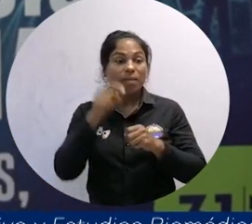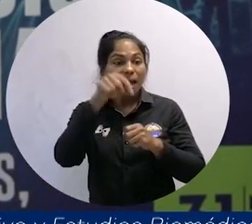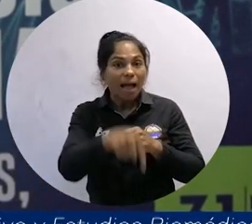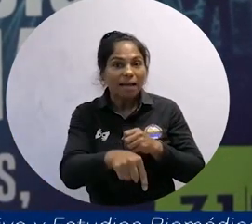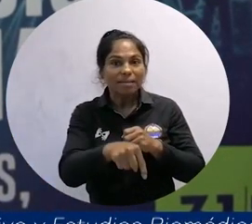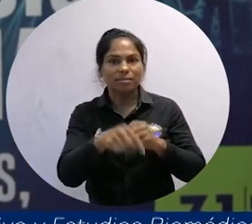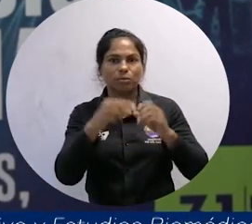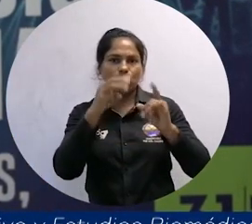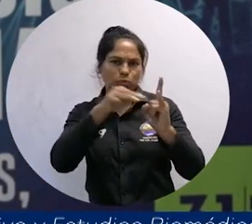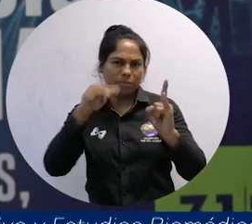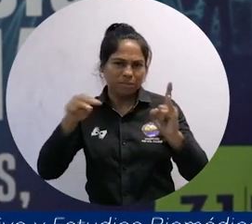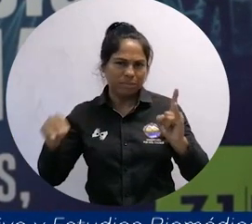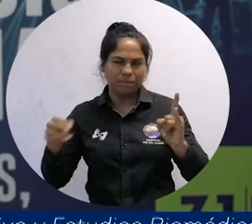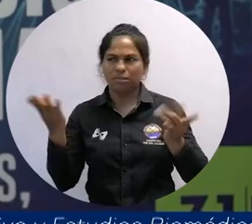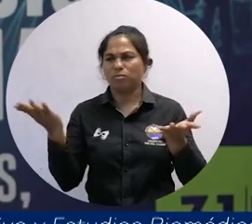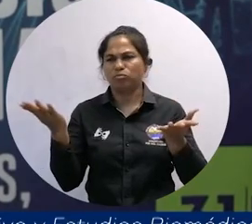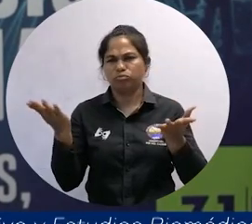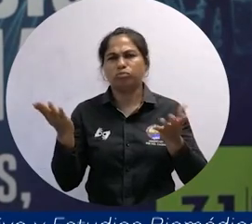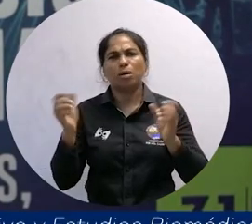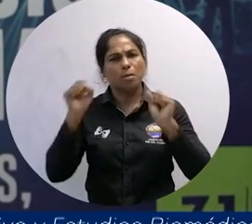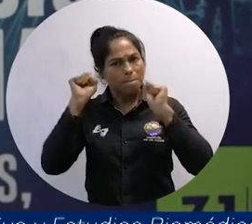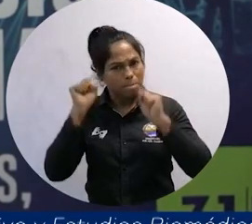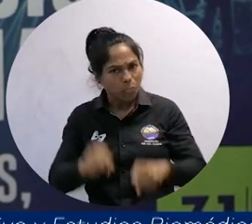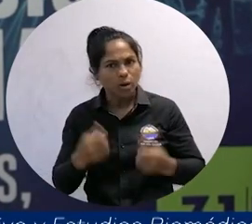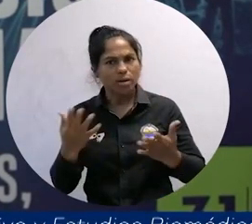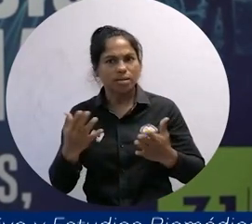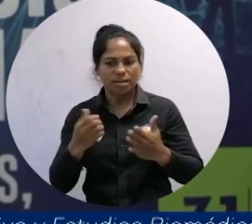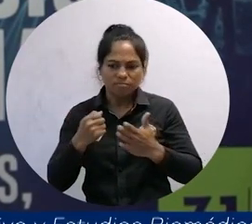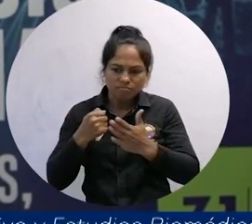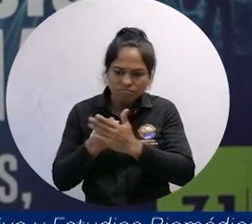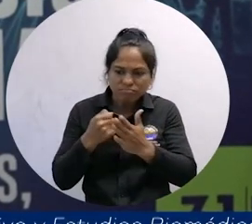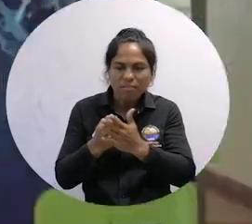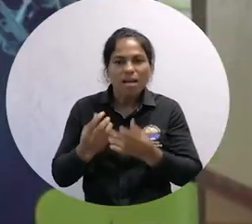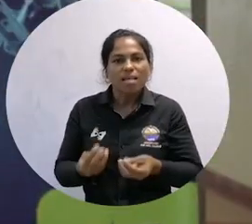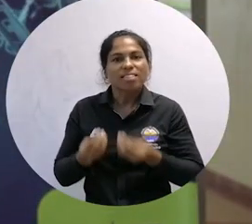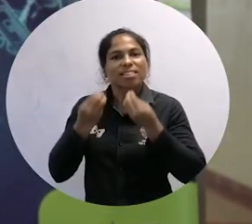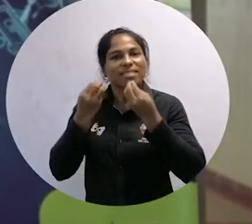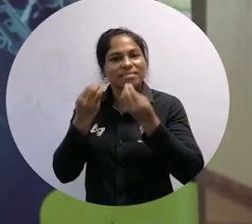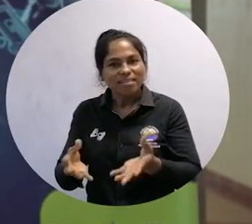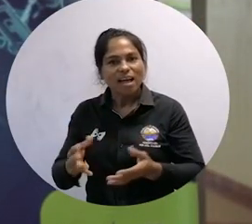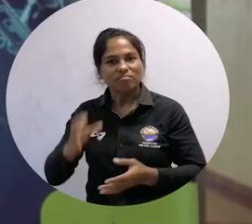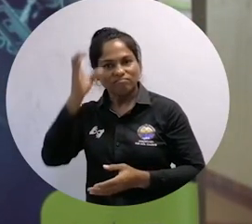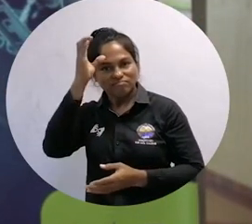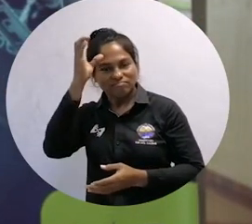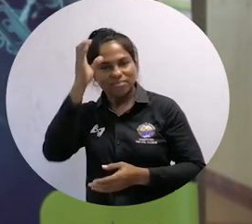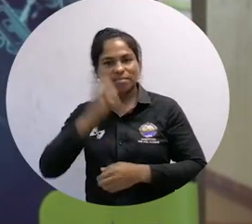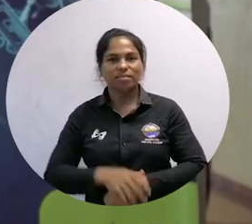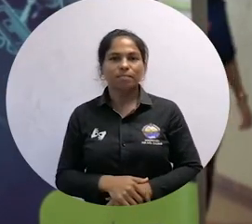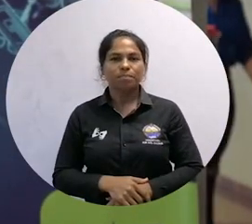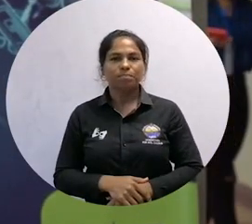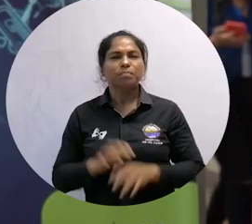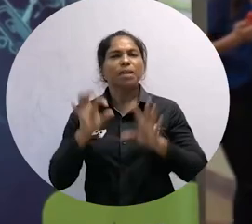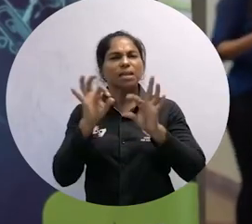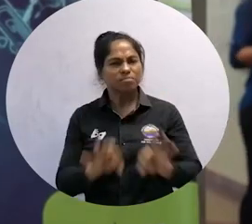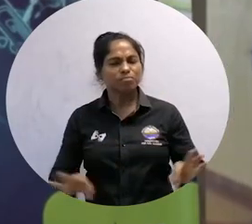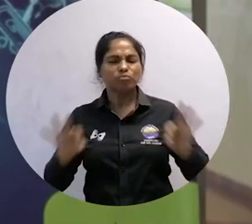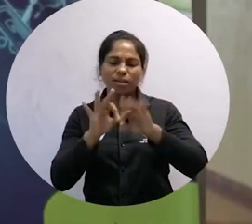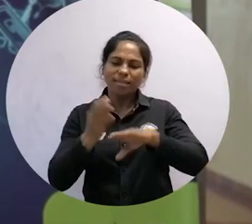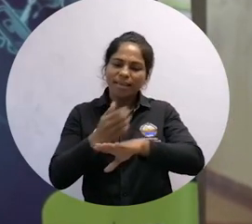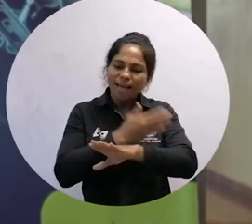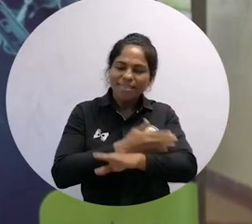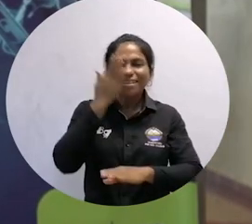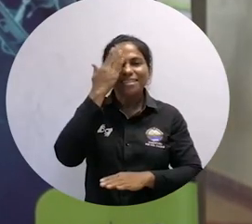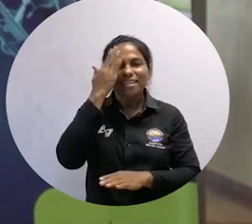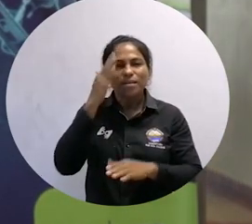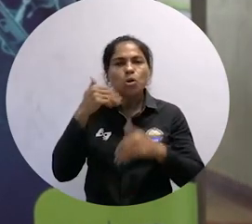capacidad que tiene la Universidad Magdalena, podemos gestar nuevo conocimiento. Es muy pertinente conocer de dónde viene y cómo